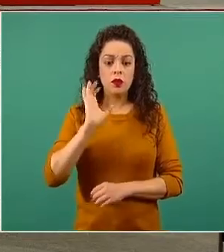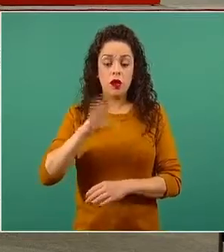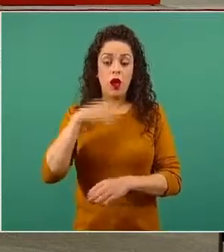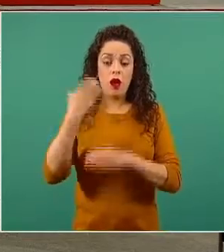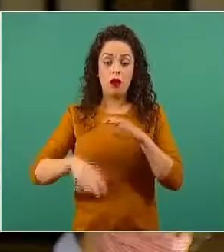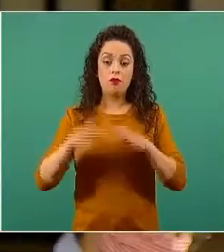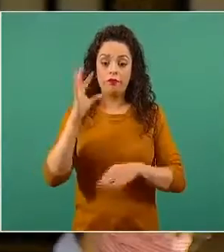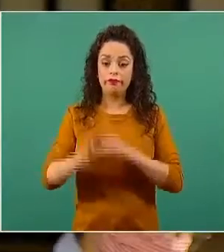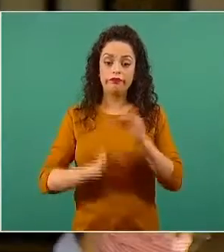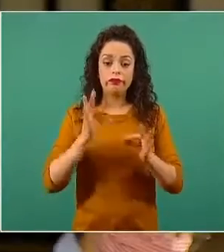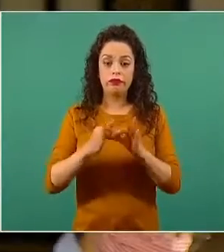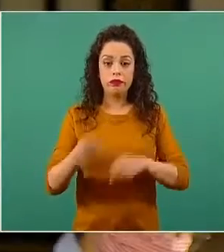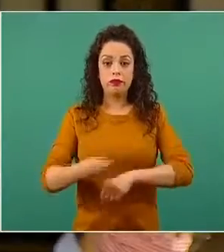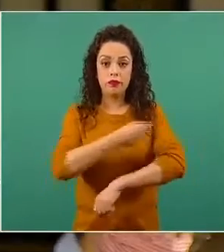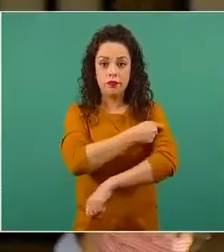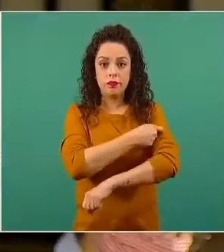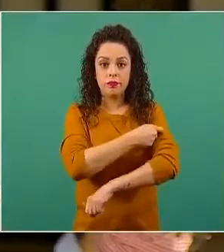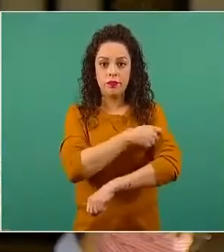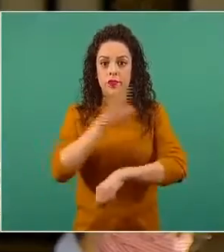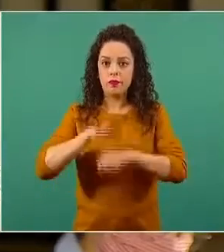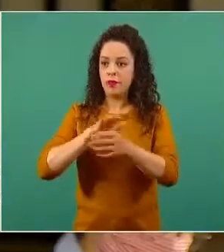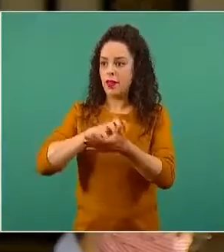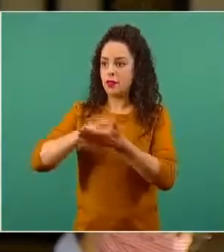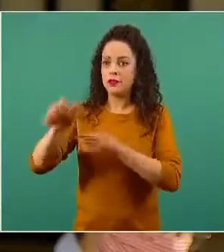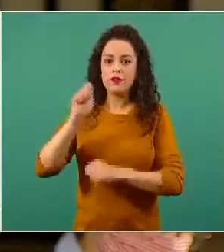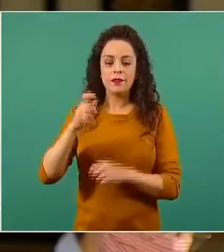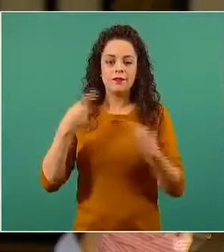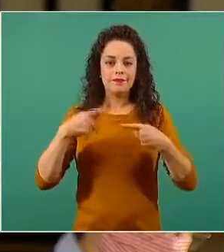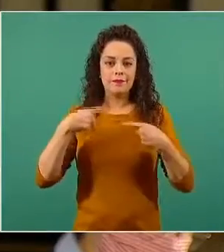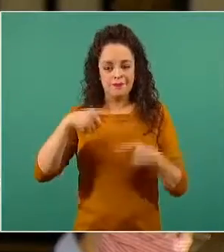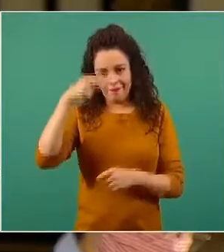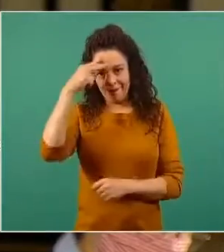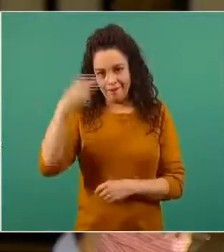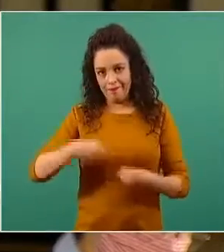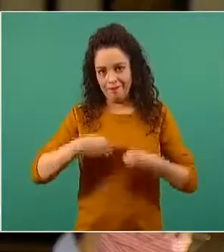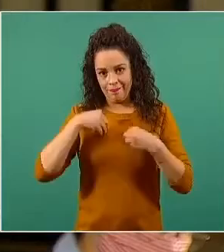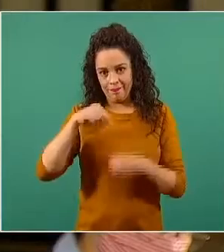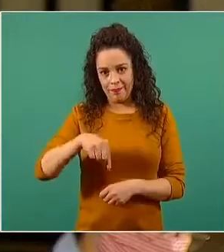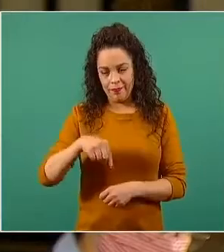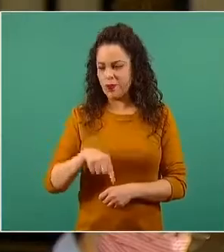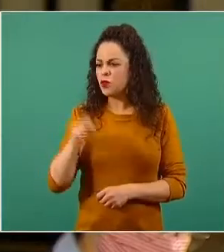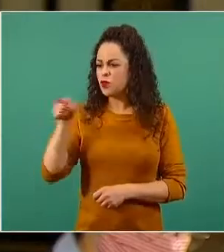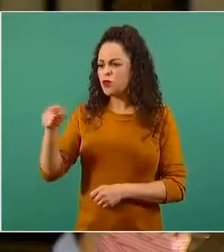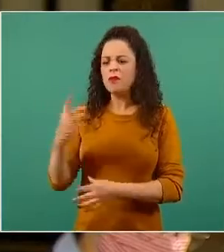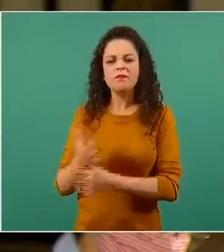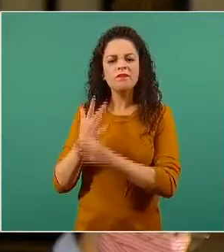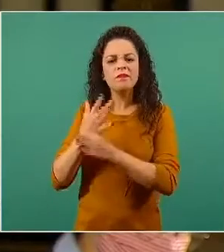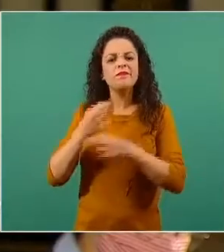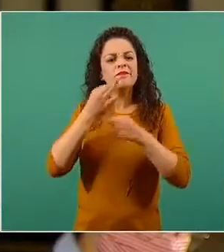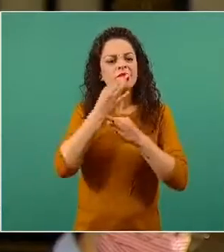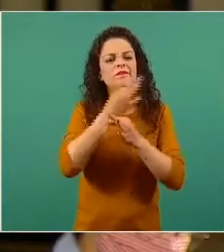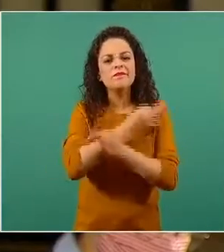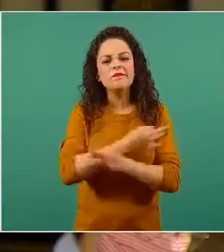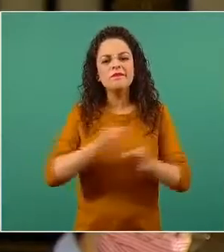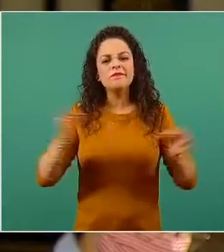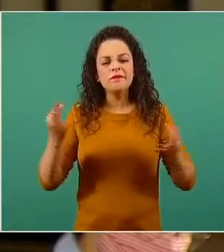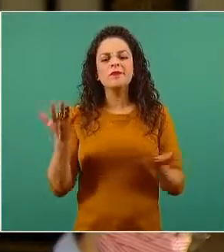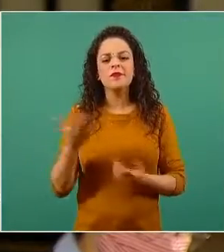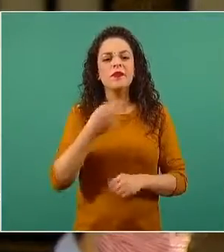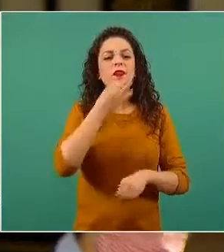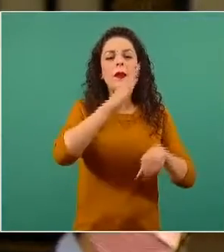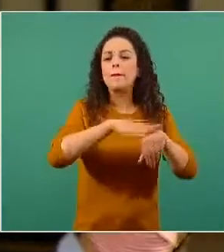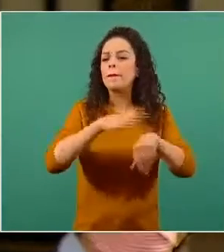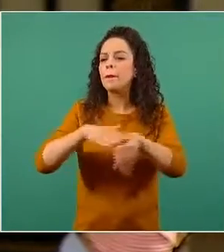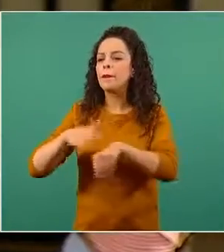vacunar por lo menos a la gran parte de los mexicanos. ¿Qué le diría precisamente a aquellas personas que sacaron sus calculadoras, sacaron